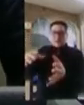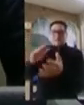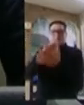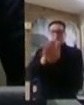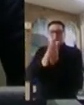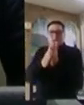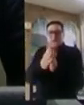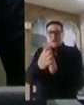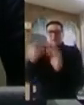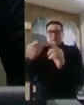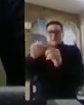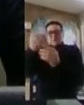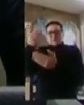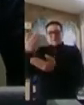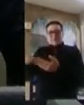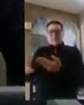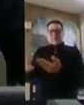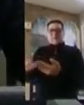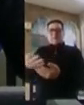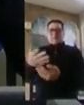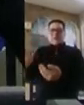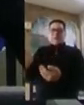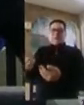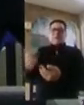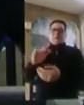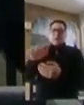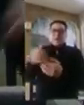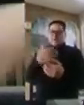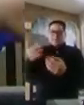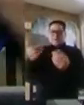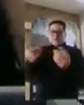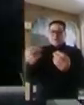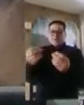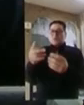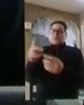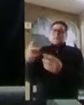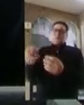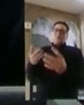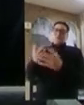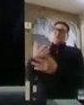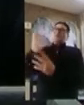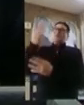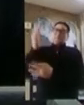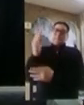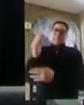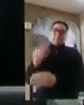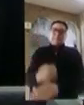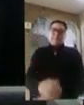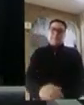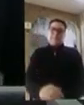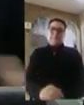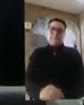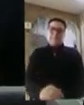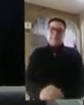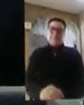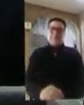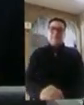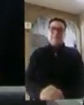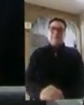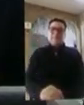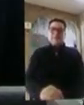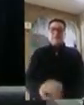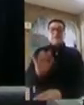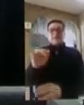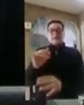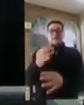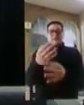que sus obras son hechas en Dios. Entonces, el meollo o la parte central de todo